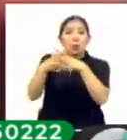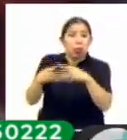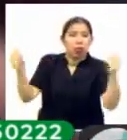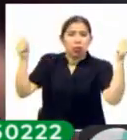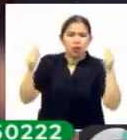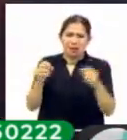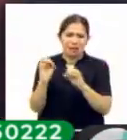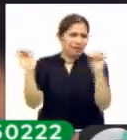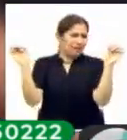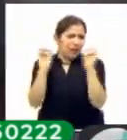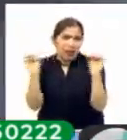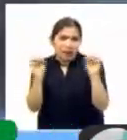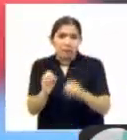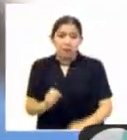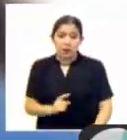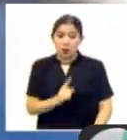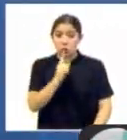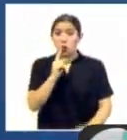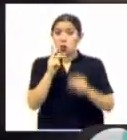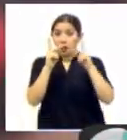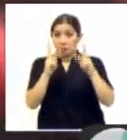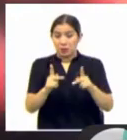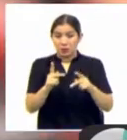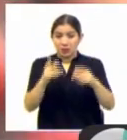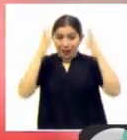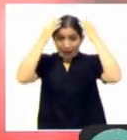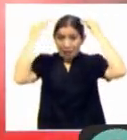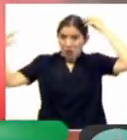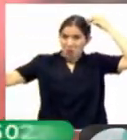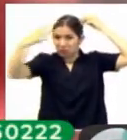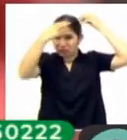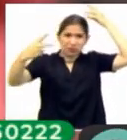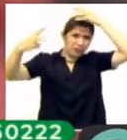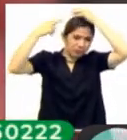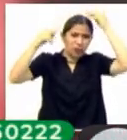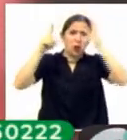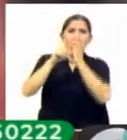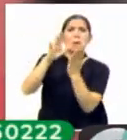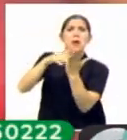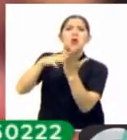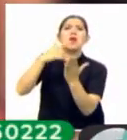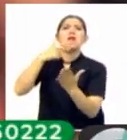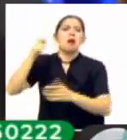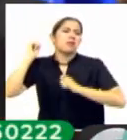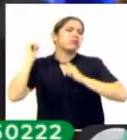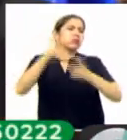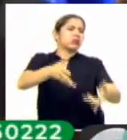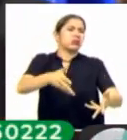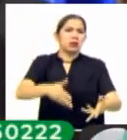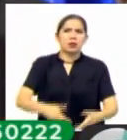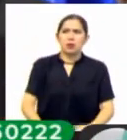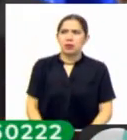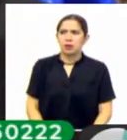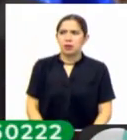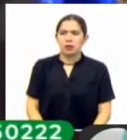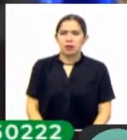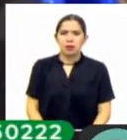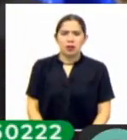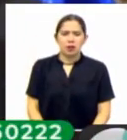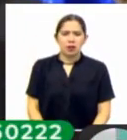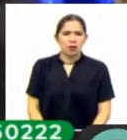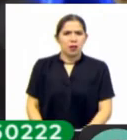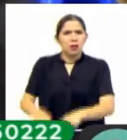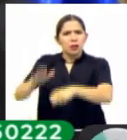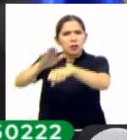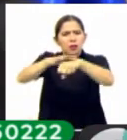puente Huayculi. Una de las personas acortó los cabellos de Arce y le echaron pintura roja. Un llamado, una incitación